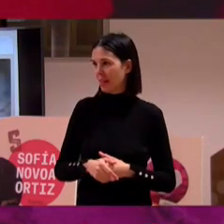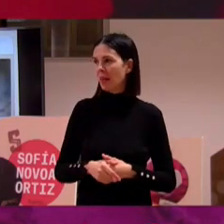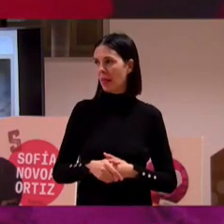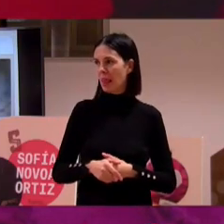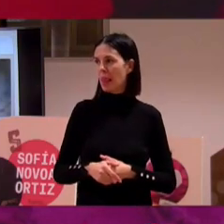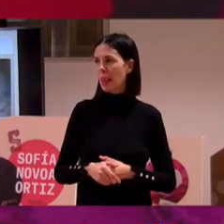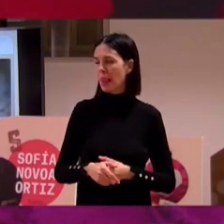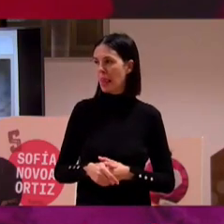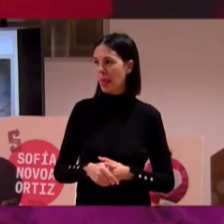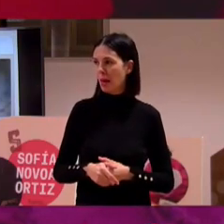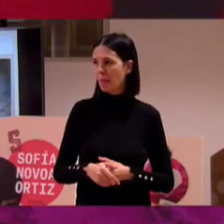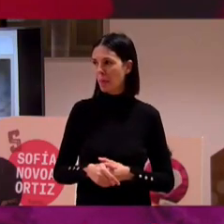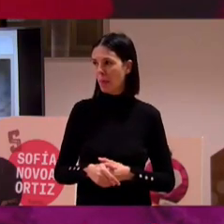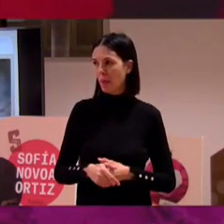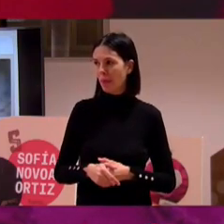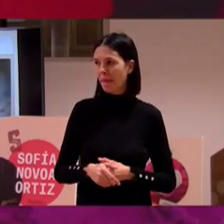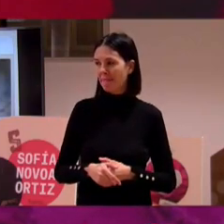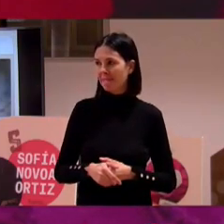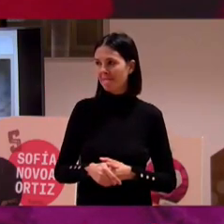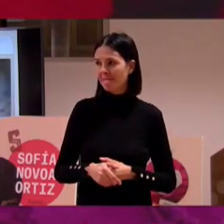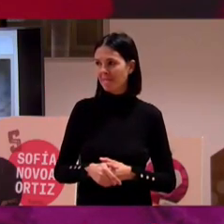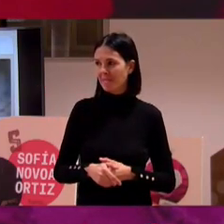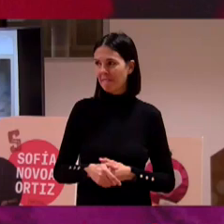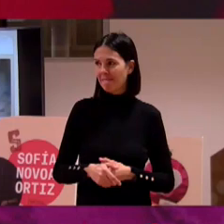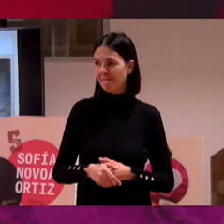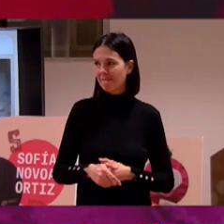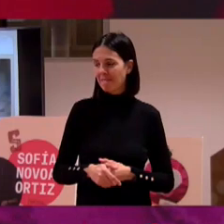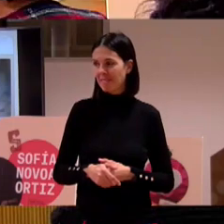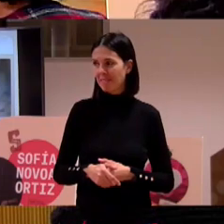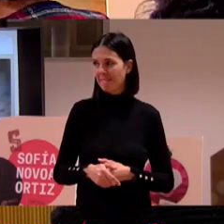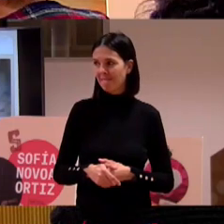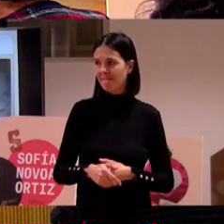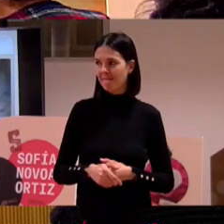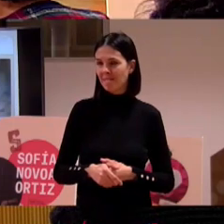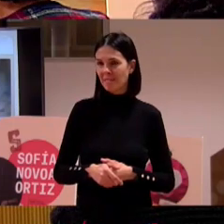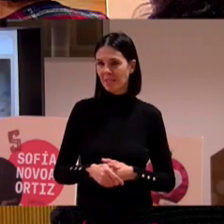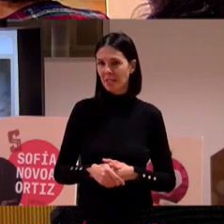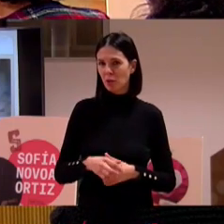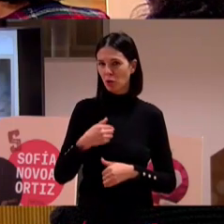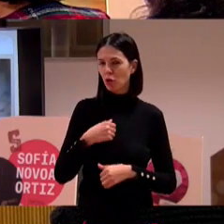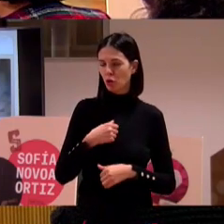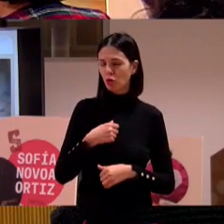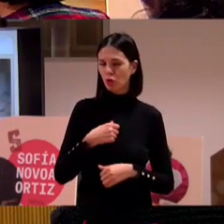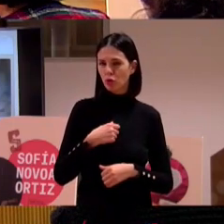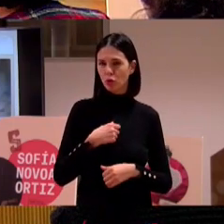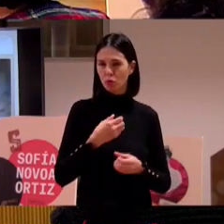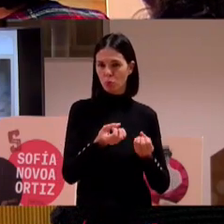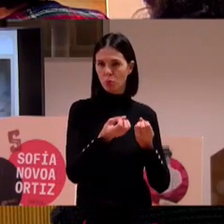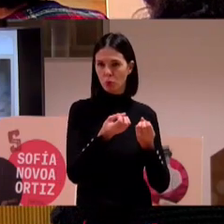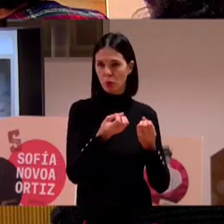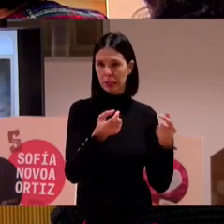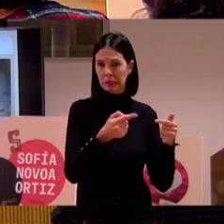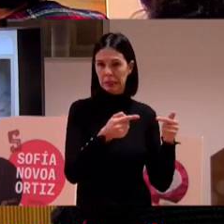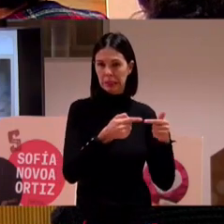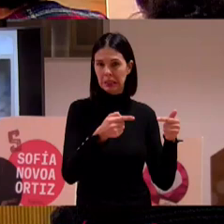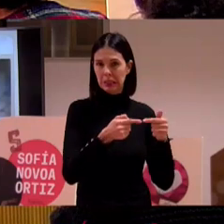tamén. Eso, yo se lo recuerdo contar a la tía, yo creo que fueron más